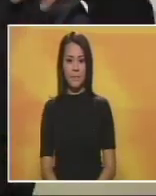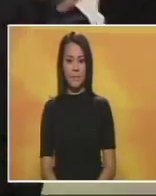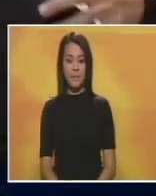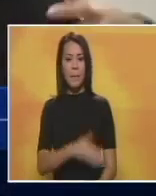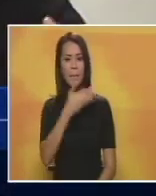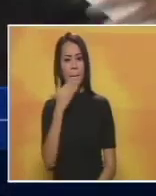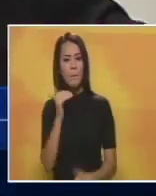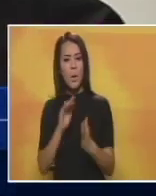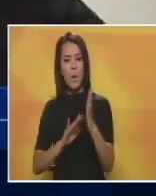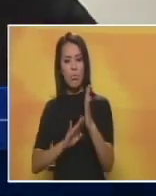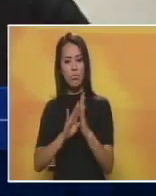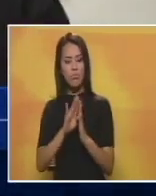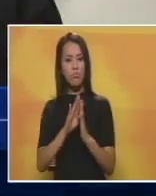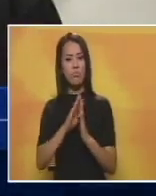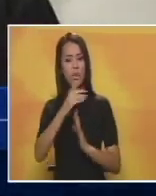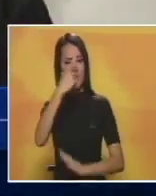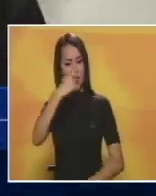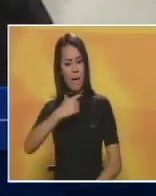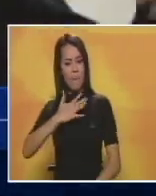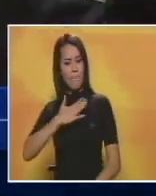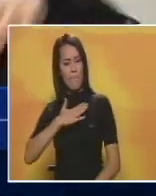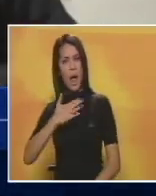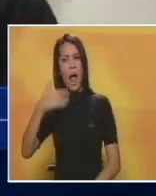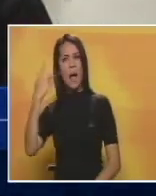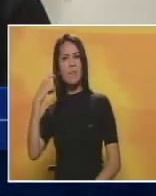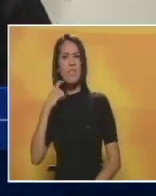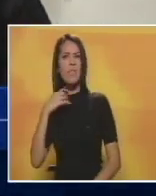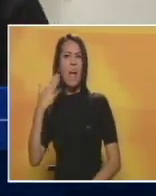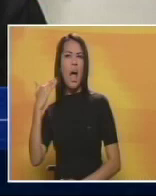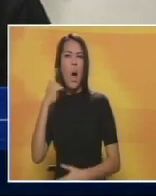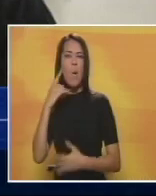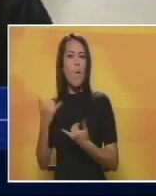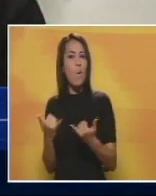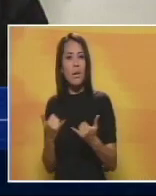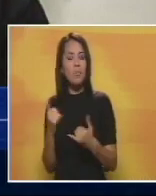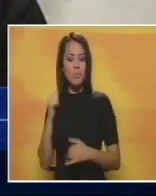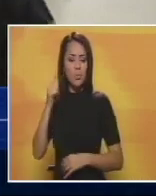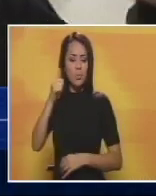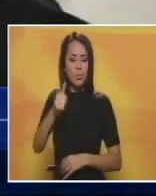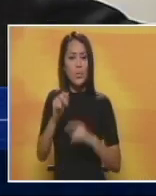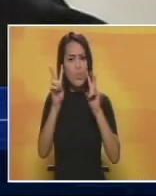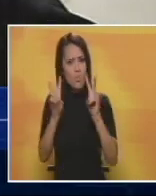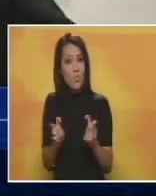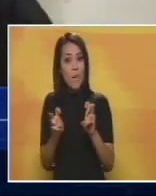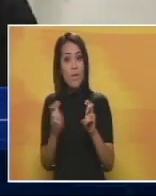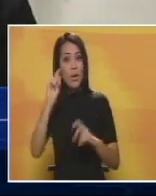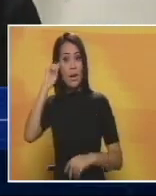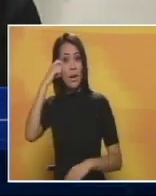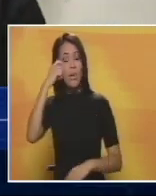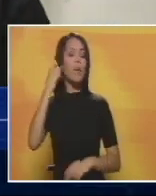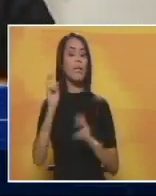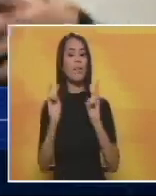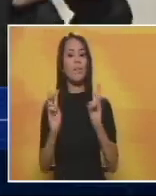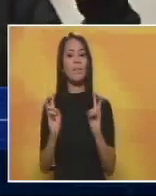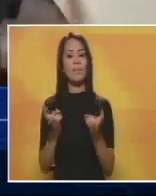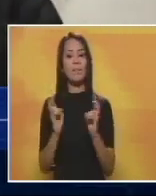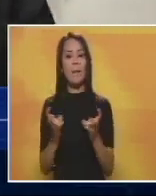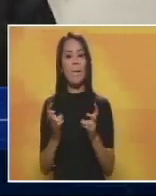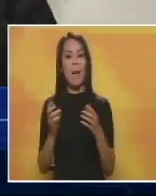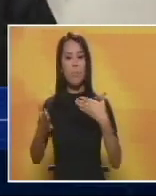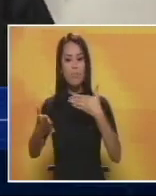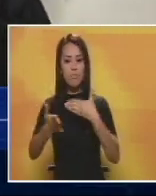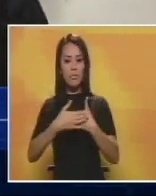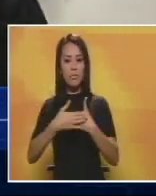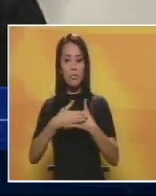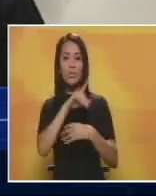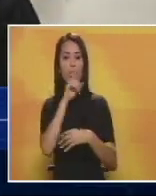recuperar la esencia de Marca 11 vieja, traerla ahora con un nuevo estilo, recordando un tema que saqué hace poco llamado Cierra las Ventanas, refrescando